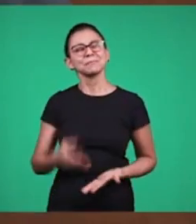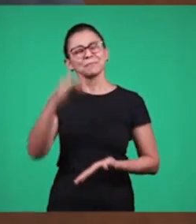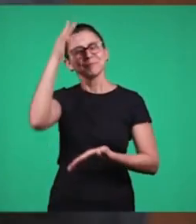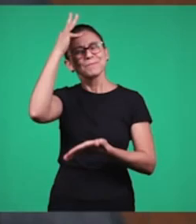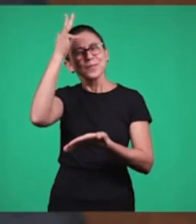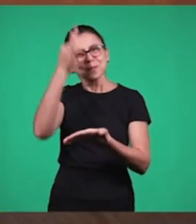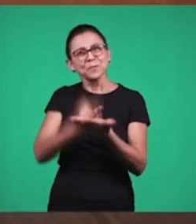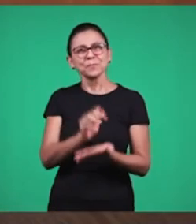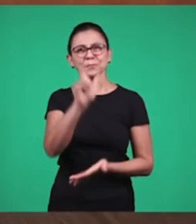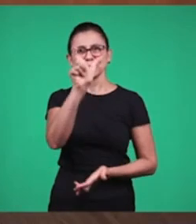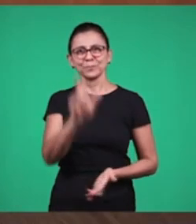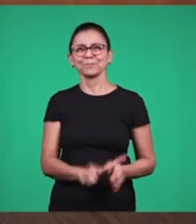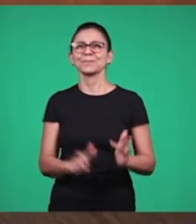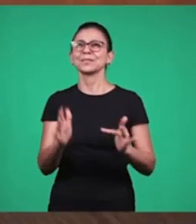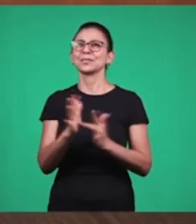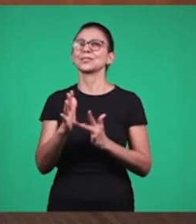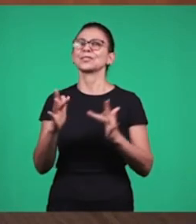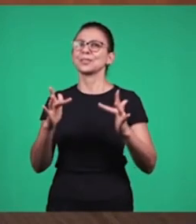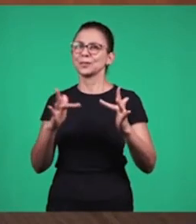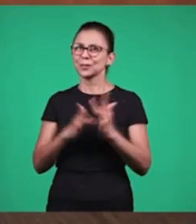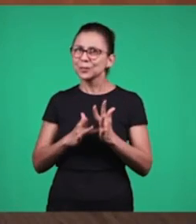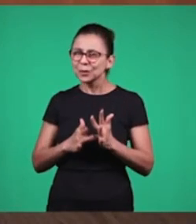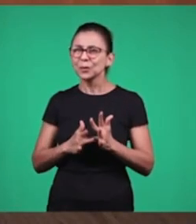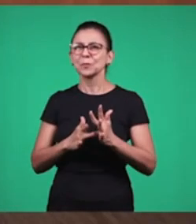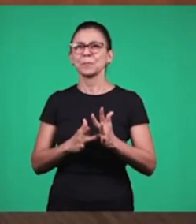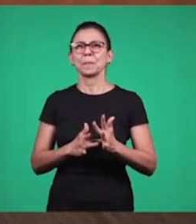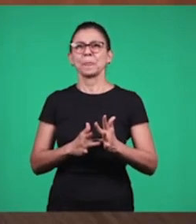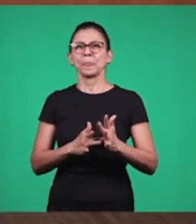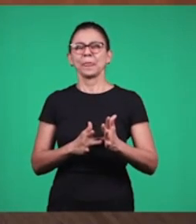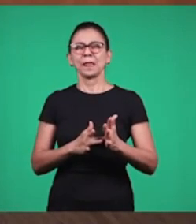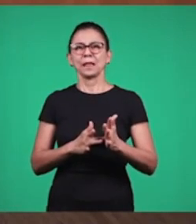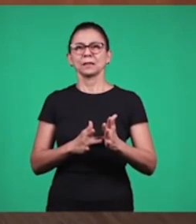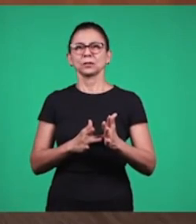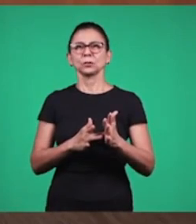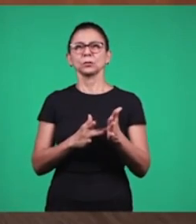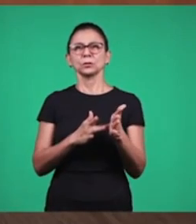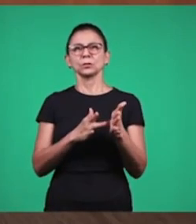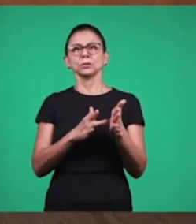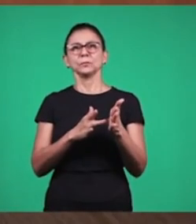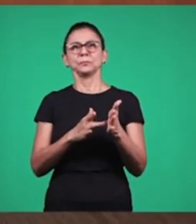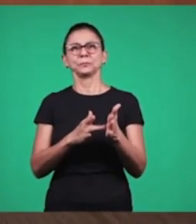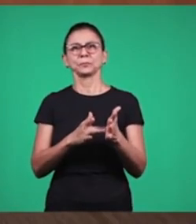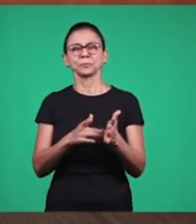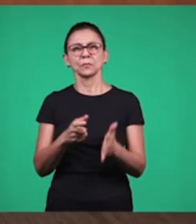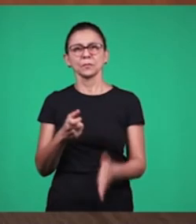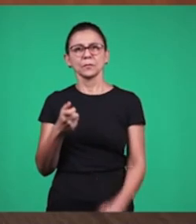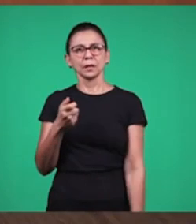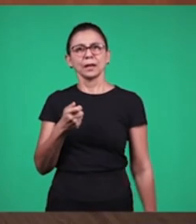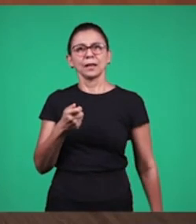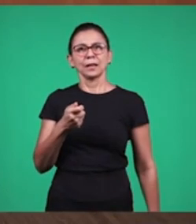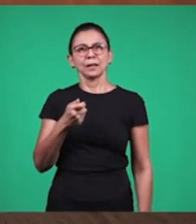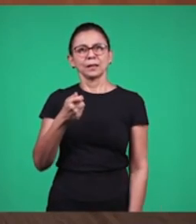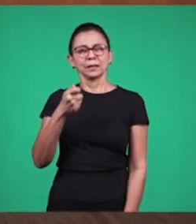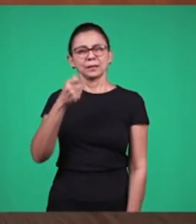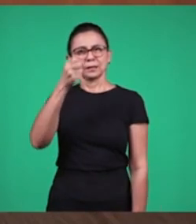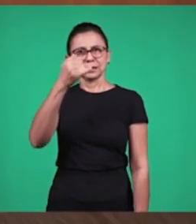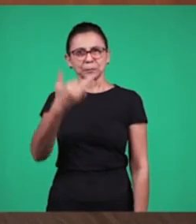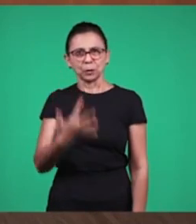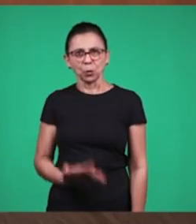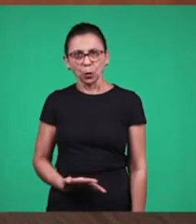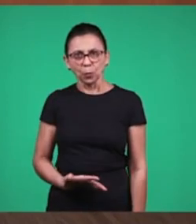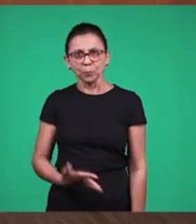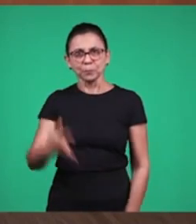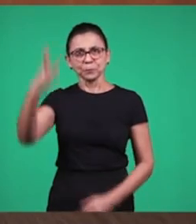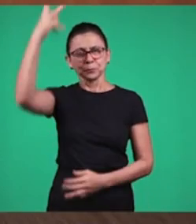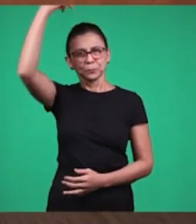en Jesús. Jesús otorgó la fe verdadera el día del Pentecostés,